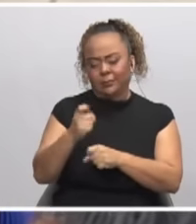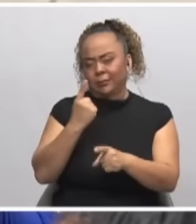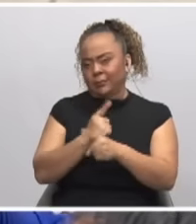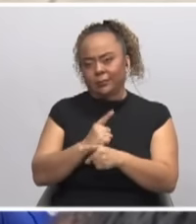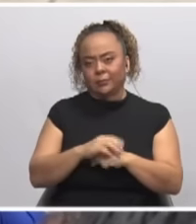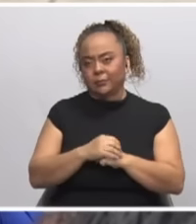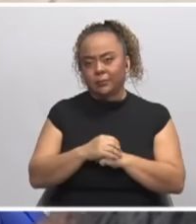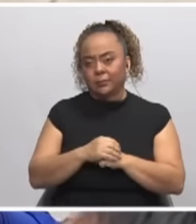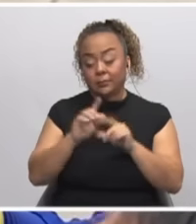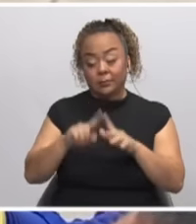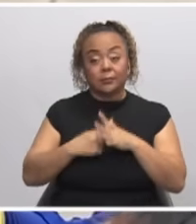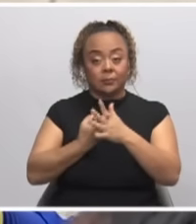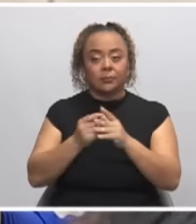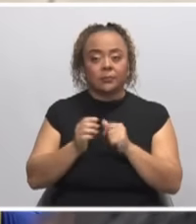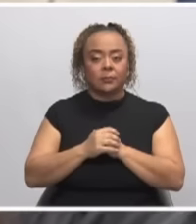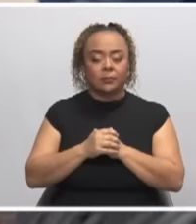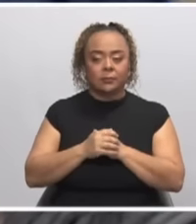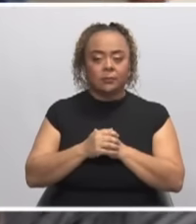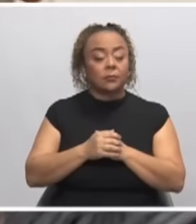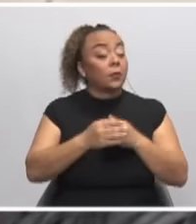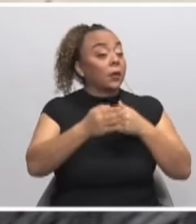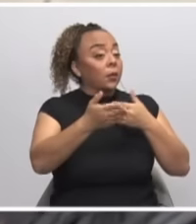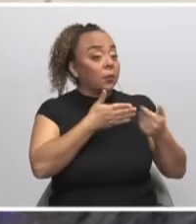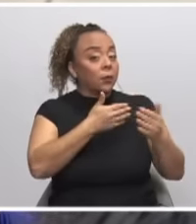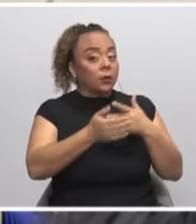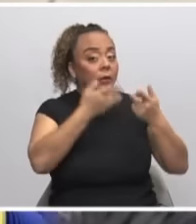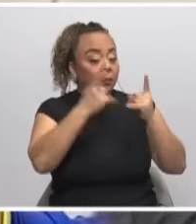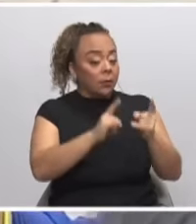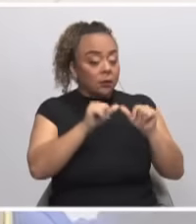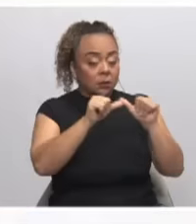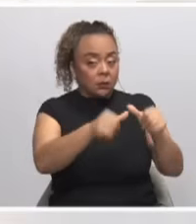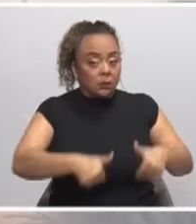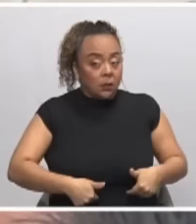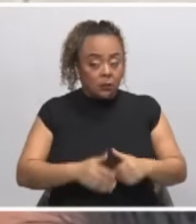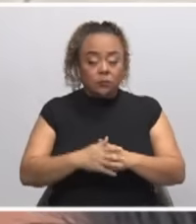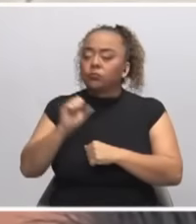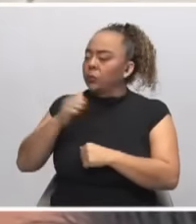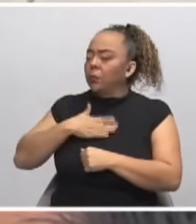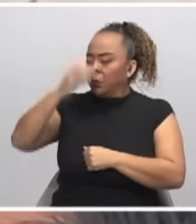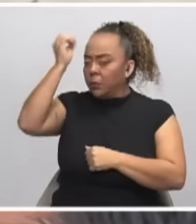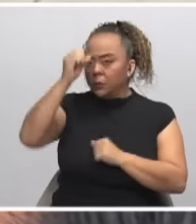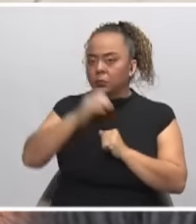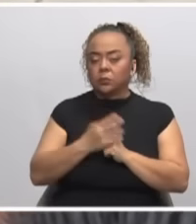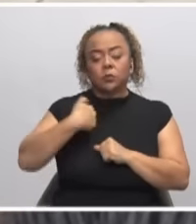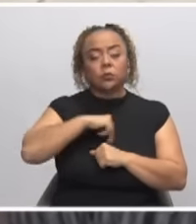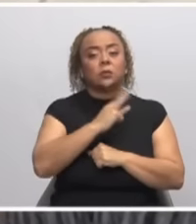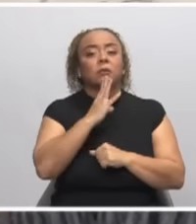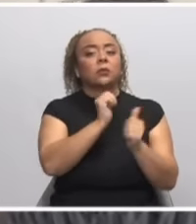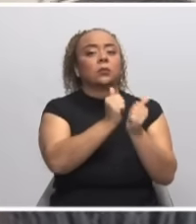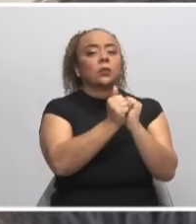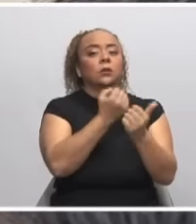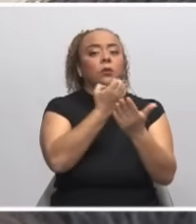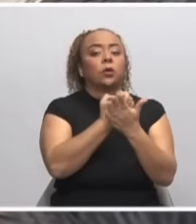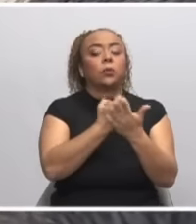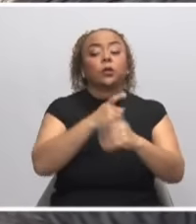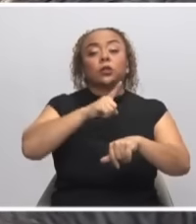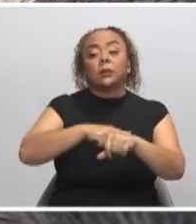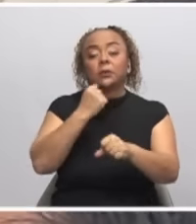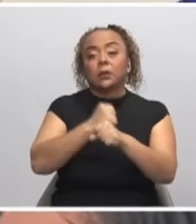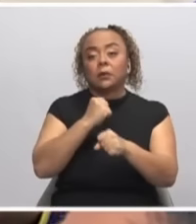menos al inicio hay que darle tiempo Esa es mi posición sí nos Jugamos en lo deportivo en lo económico en el tiempo de